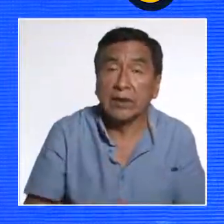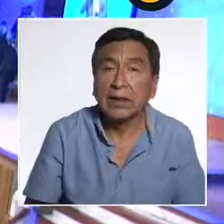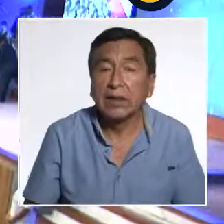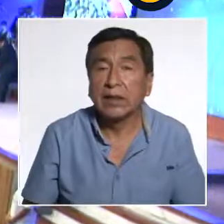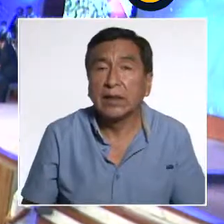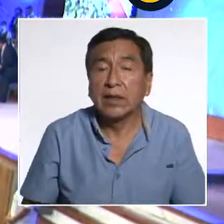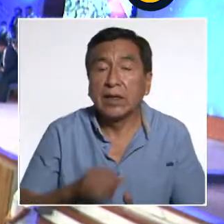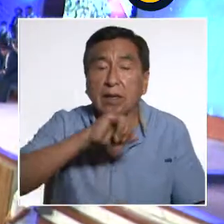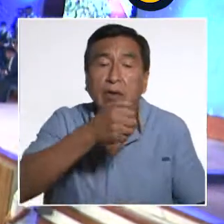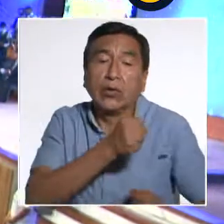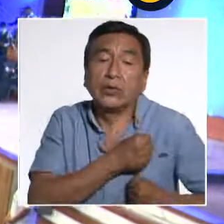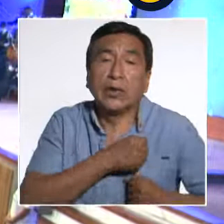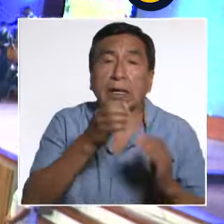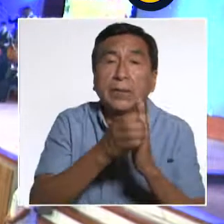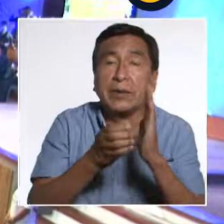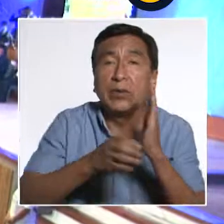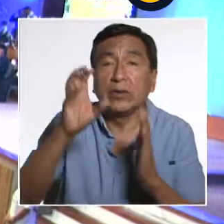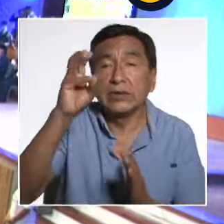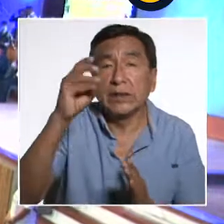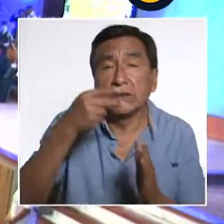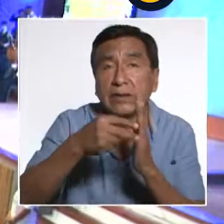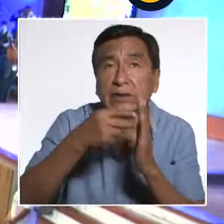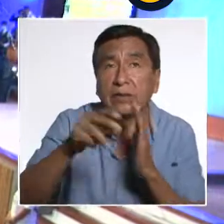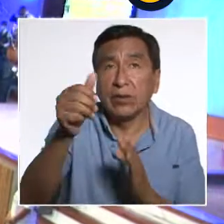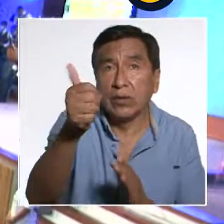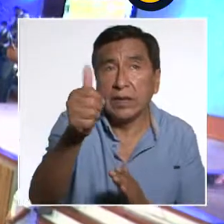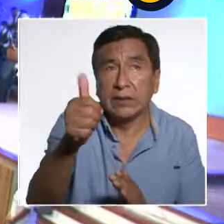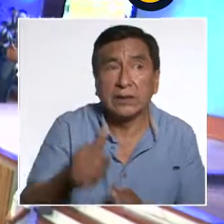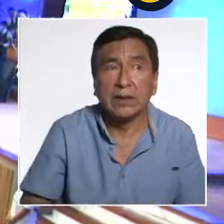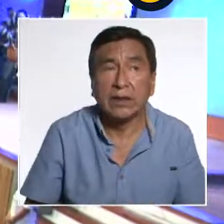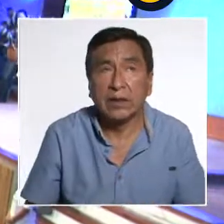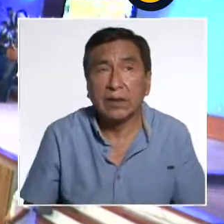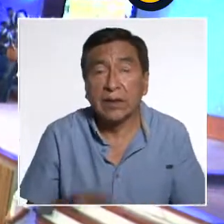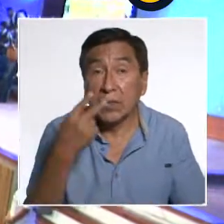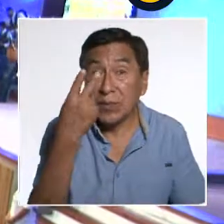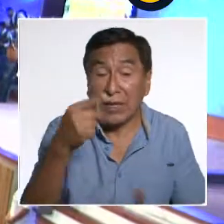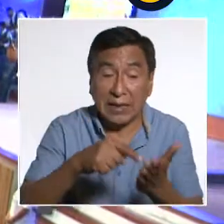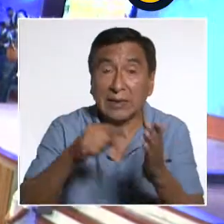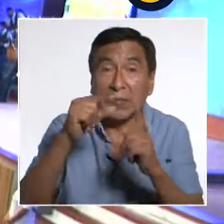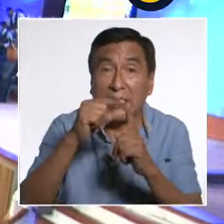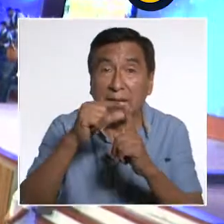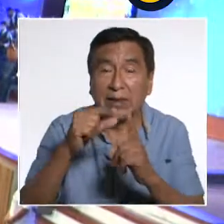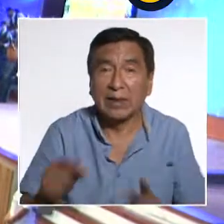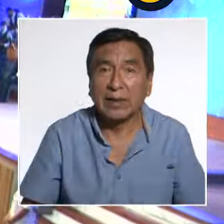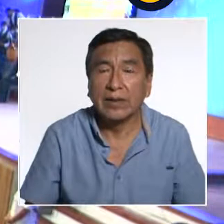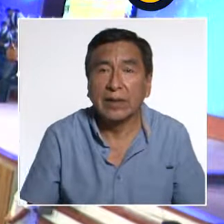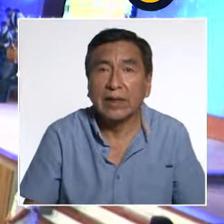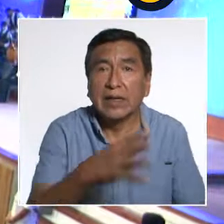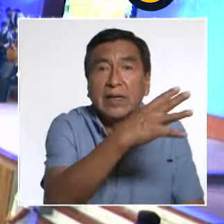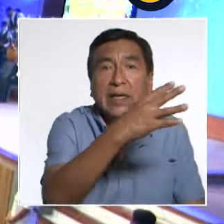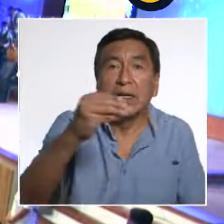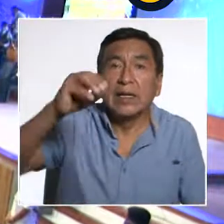Josué capítulo 6, versículo 10. Mira esta palabra. Y